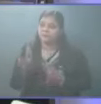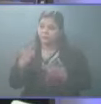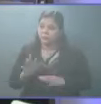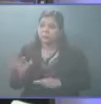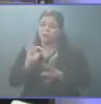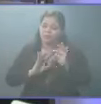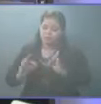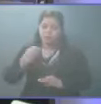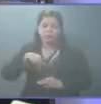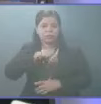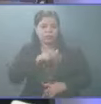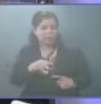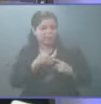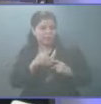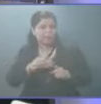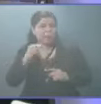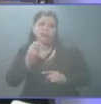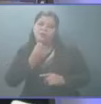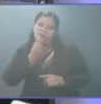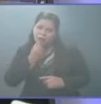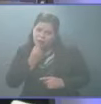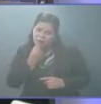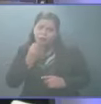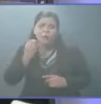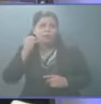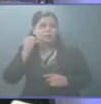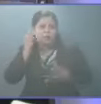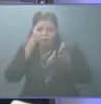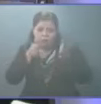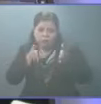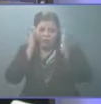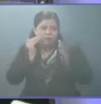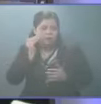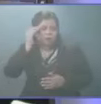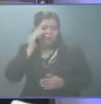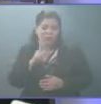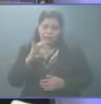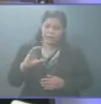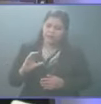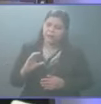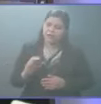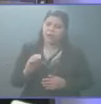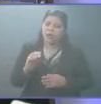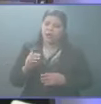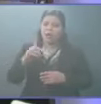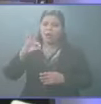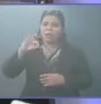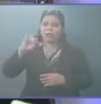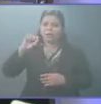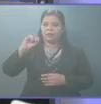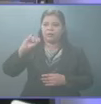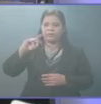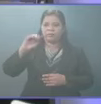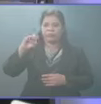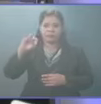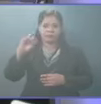médicos geriatras, enfermeras geriátricas, licenciados en fisioterapia con la opción de